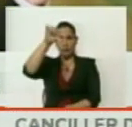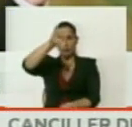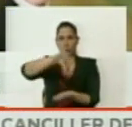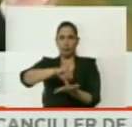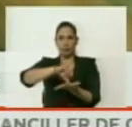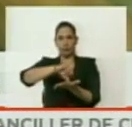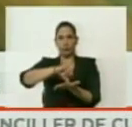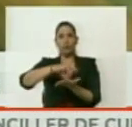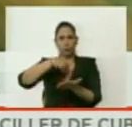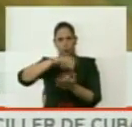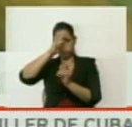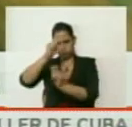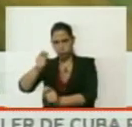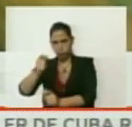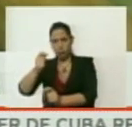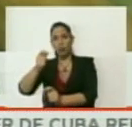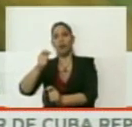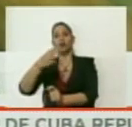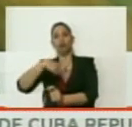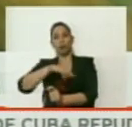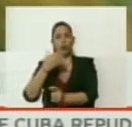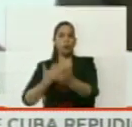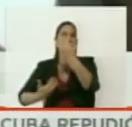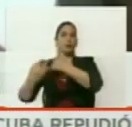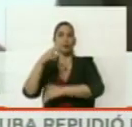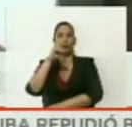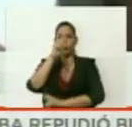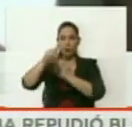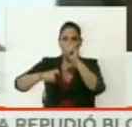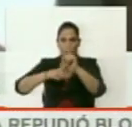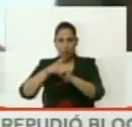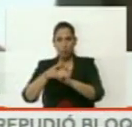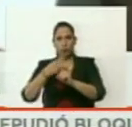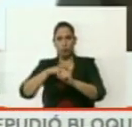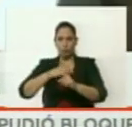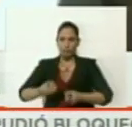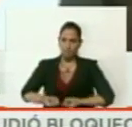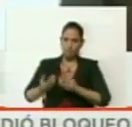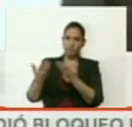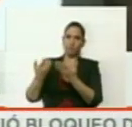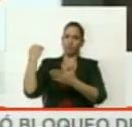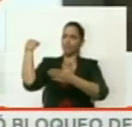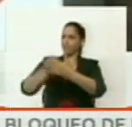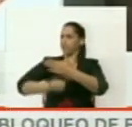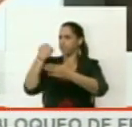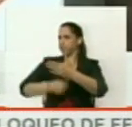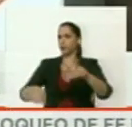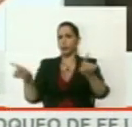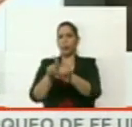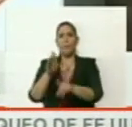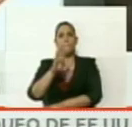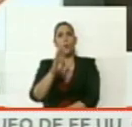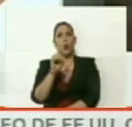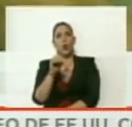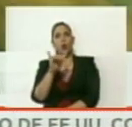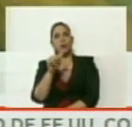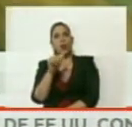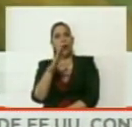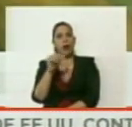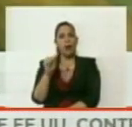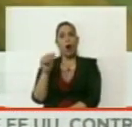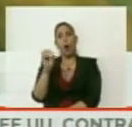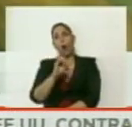lo reconocemos, como lo estuvimos hace 200 años. Y daremos batallas como la de Boyacá, como la de